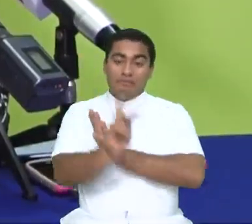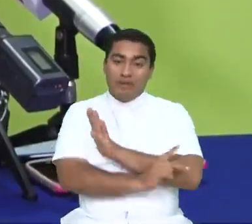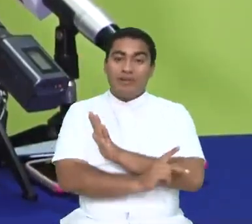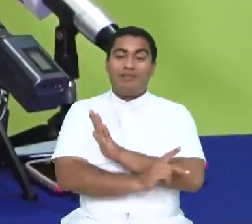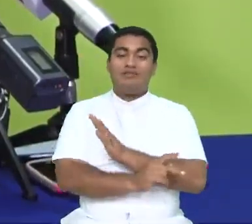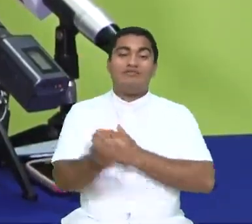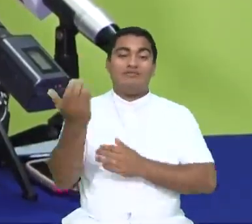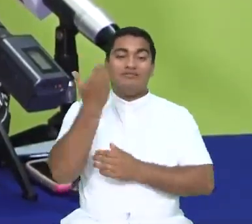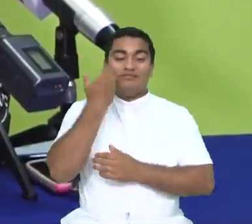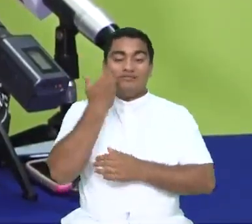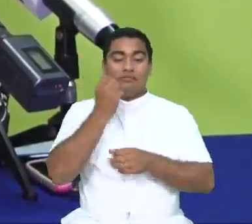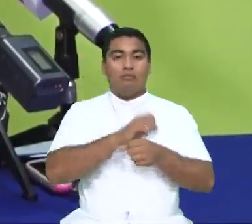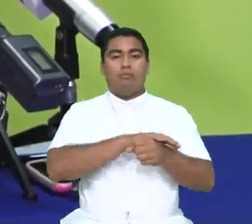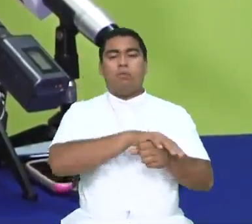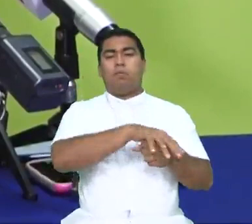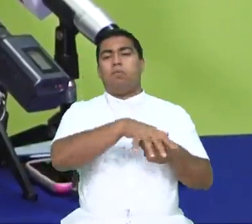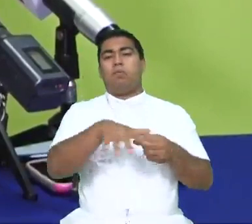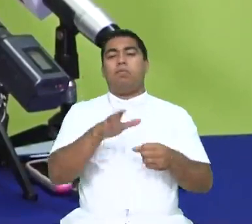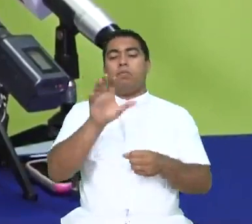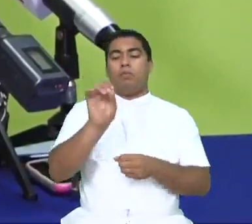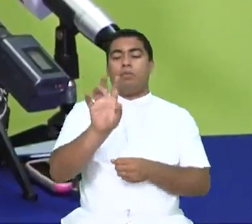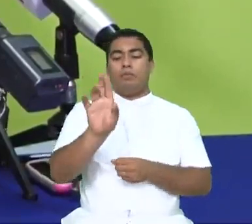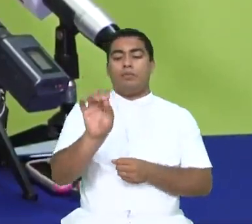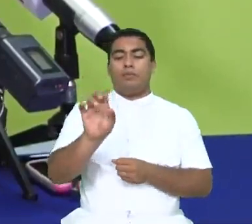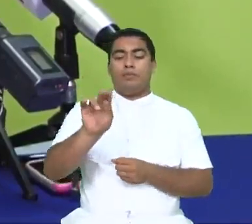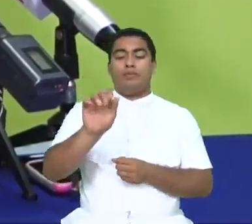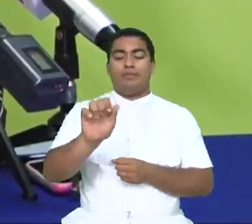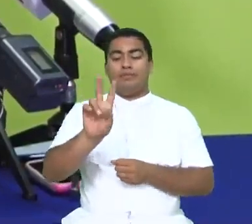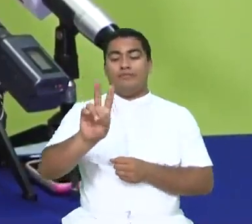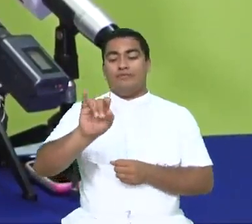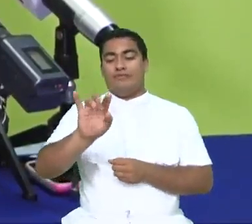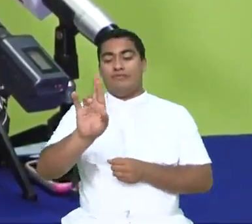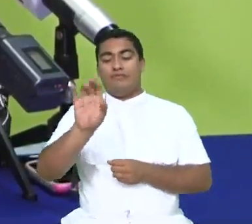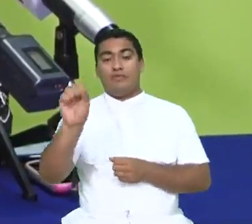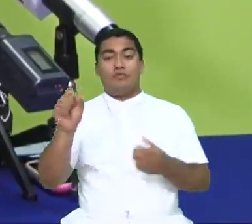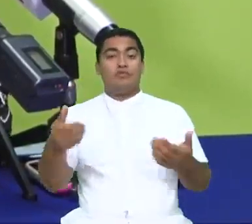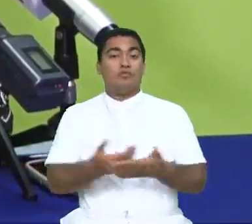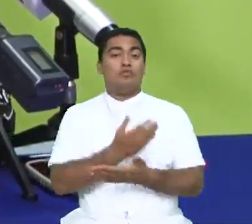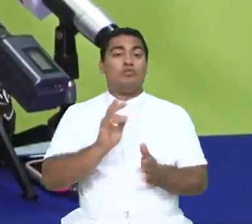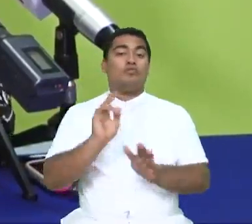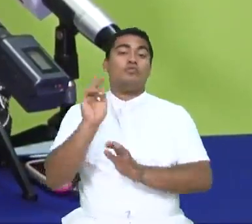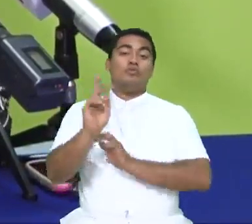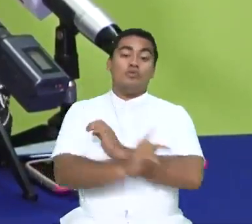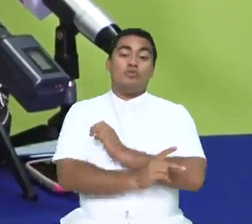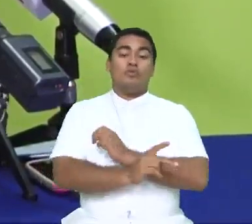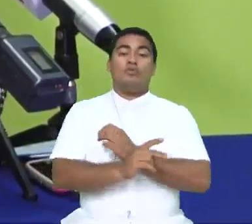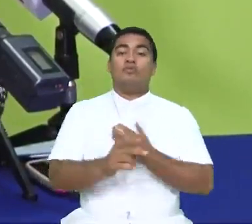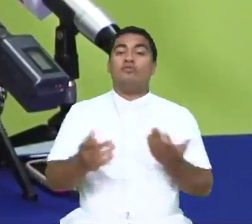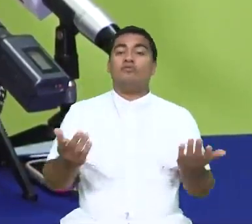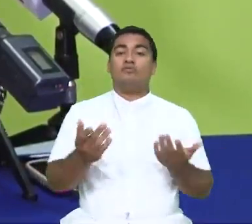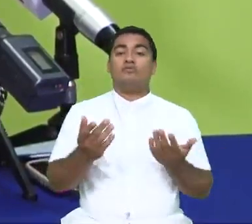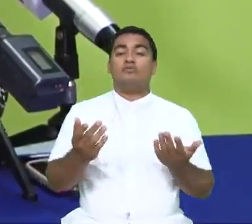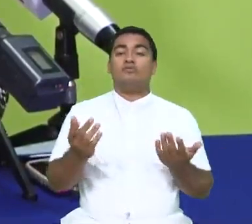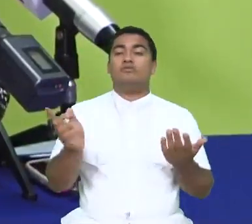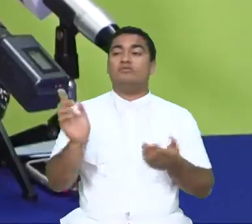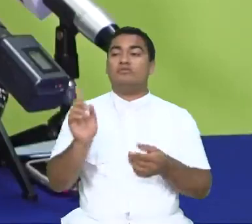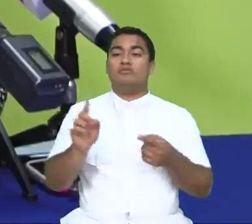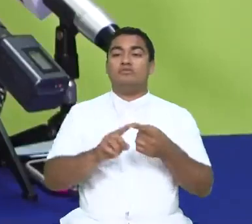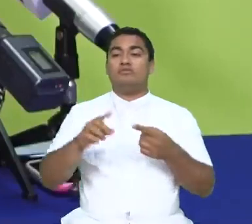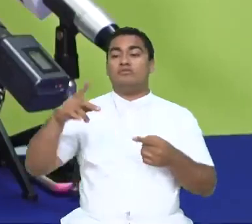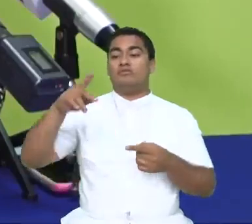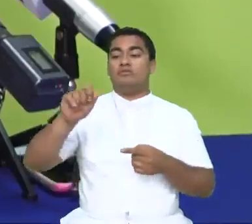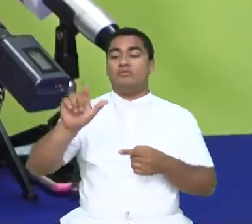por coronavirus fuera de China. Los nuevos países que se reportan del día de ayer al día de hoy son territorio